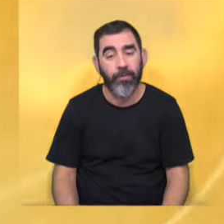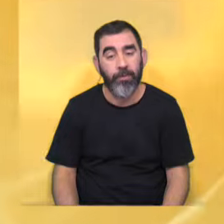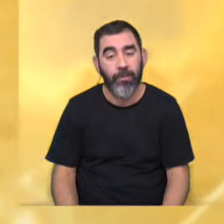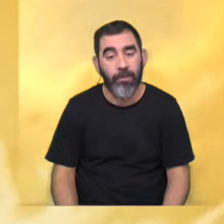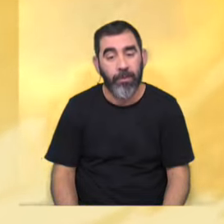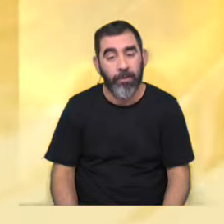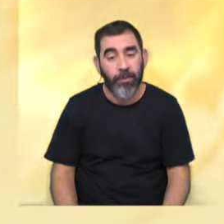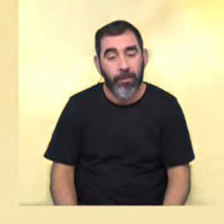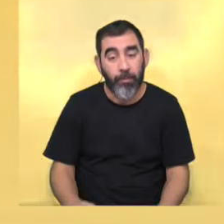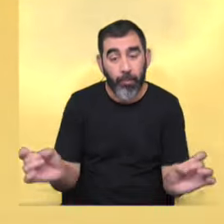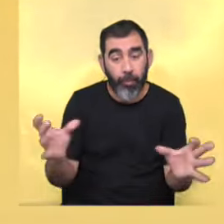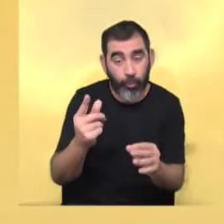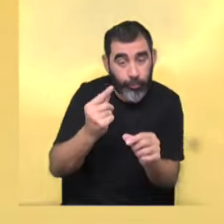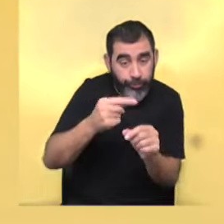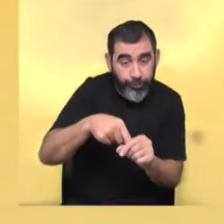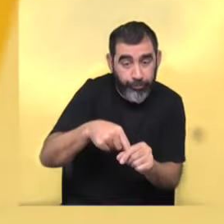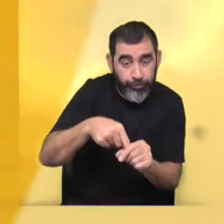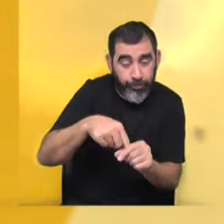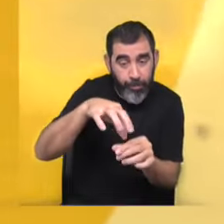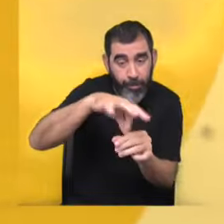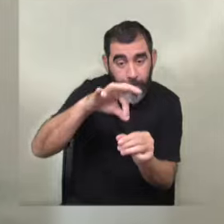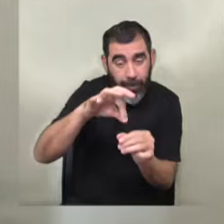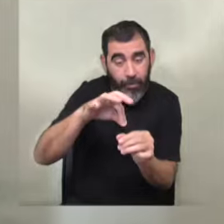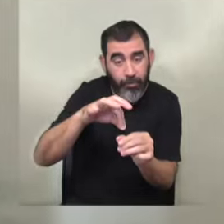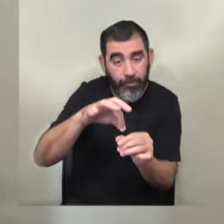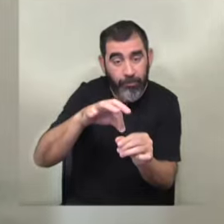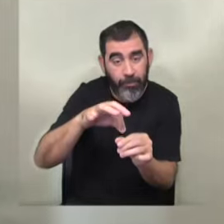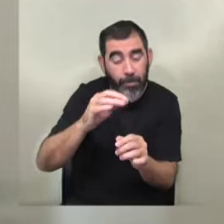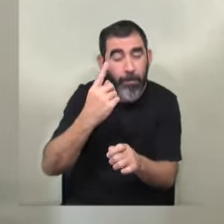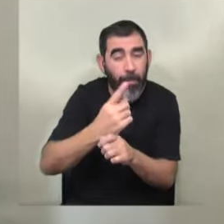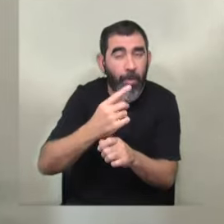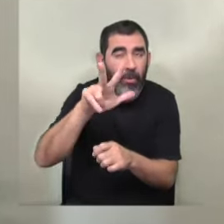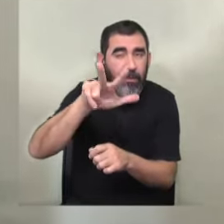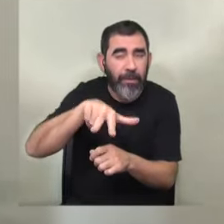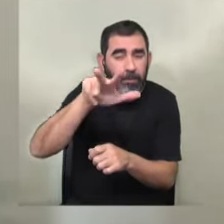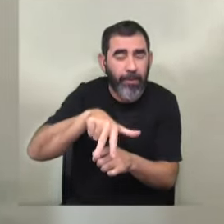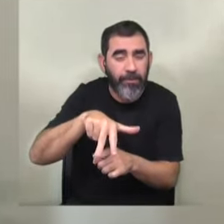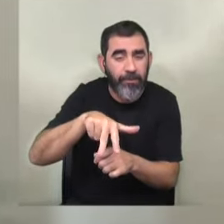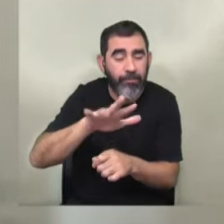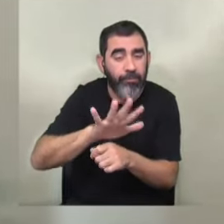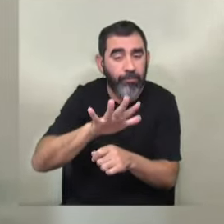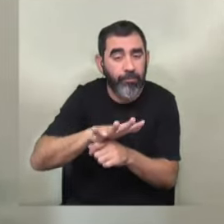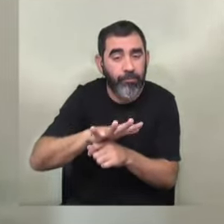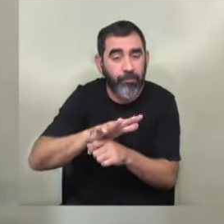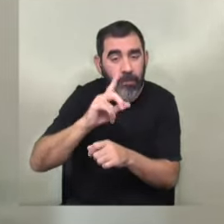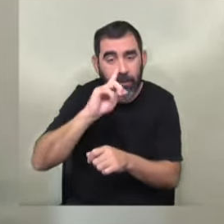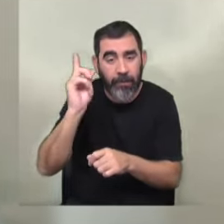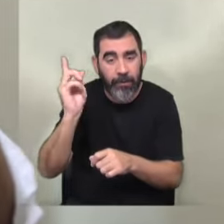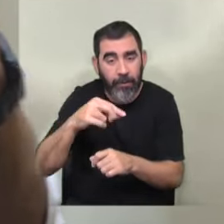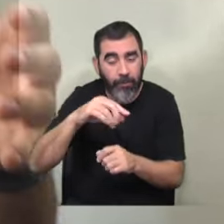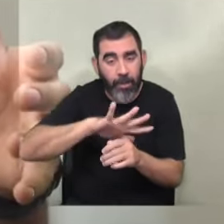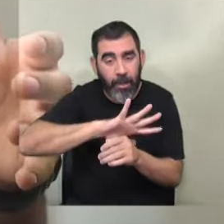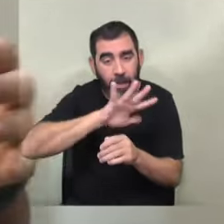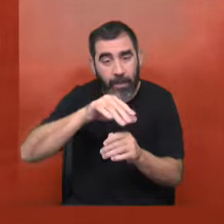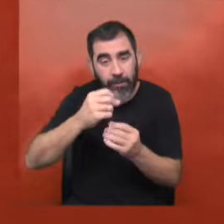Una vez que nosotros implantamos el pelo, en los primeros 3 meses va cumpliendo como un ciclo acelerado de